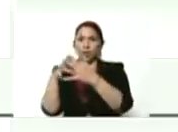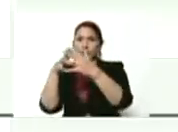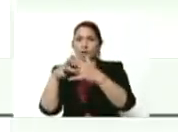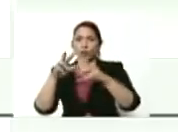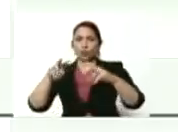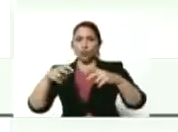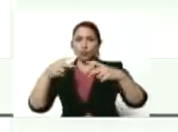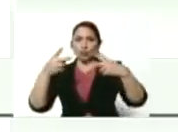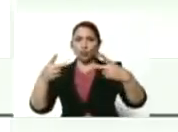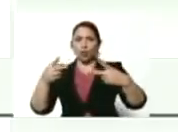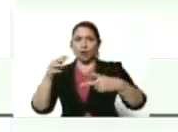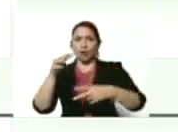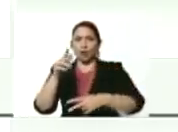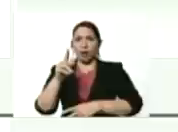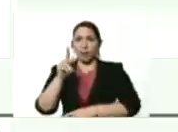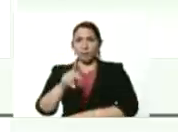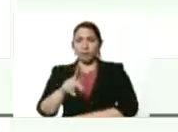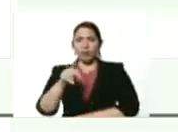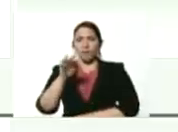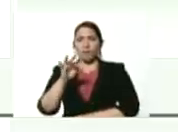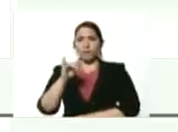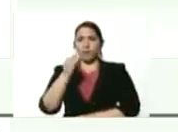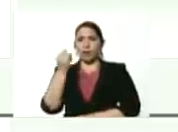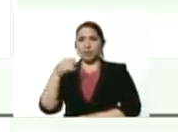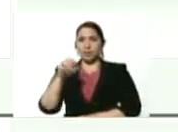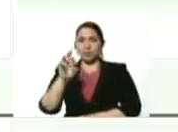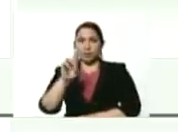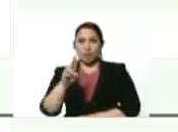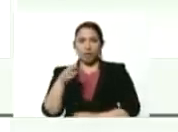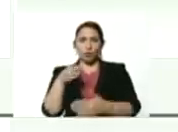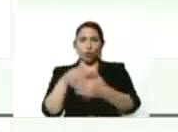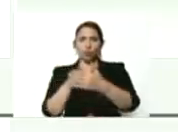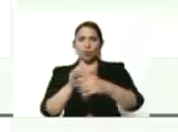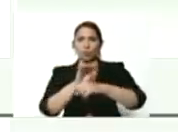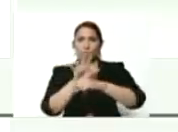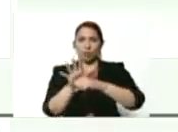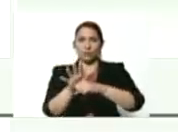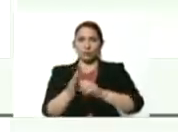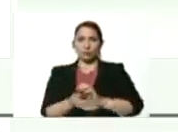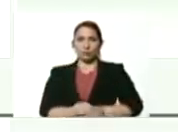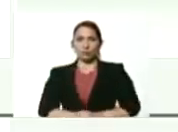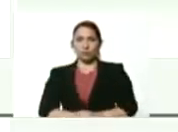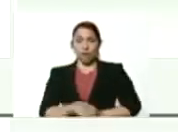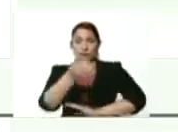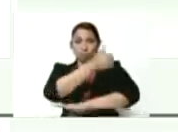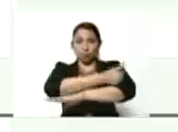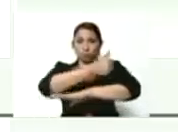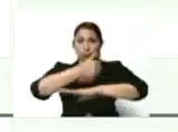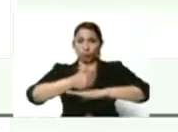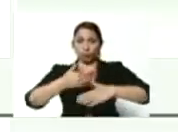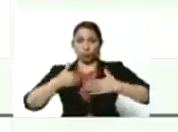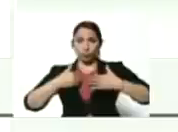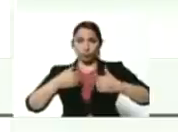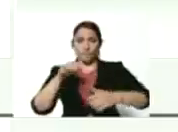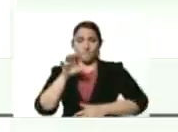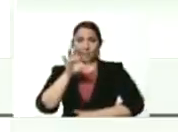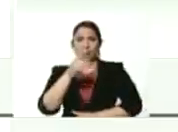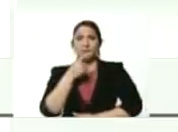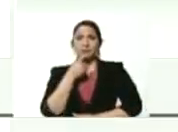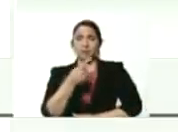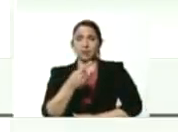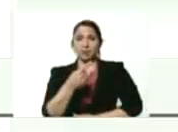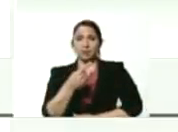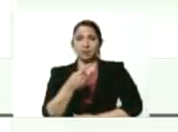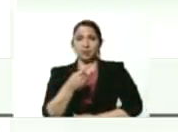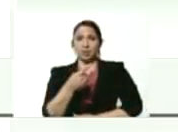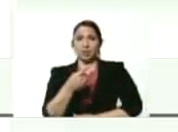Moderna y Pfizer-BioNTech contra el coronavirus. Las autoridades sanitarias del país, a su vez, dicen que